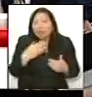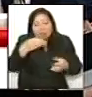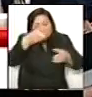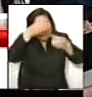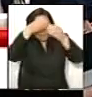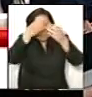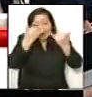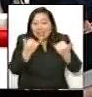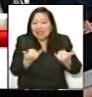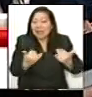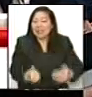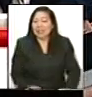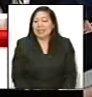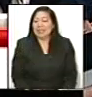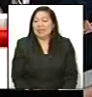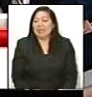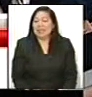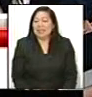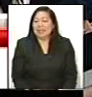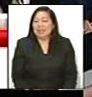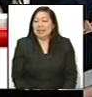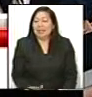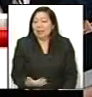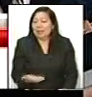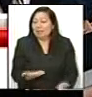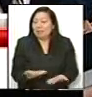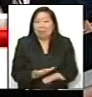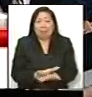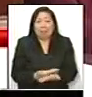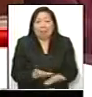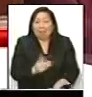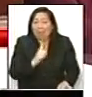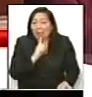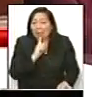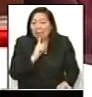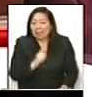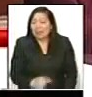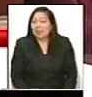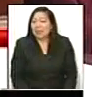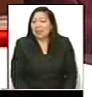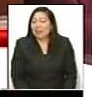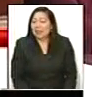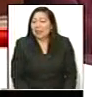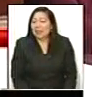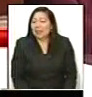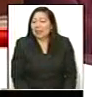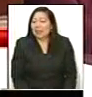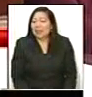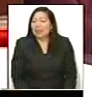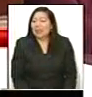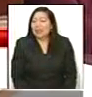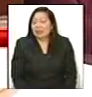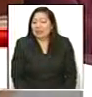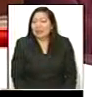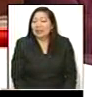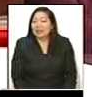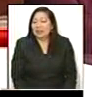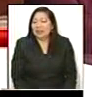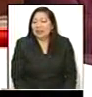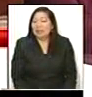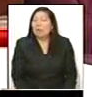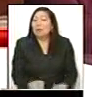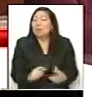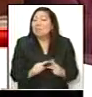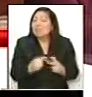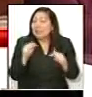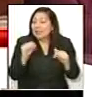de los que están acá. Y esto no se toma en cuenta. ¿Por qué no empezamos con esto, presidente? ¿Por qué no